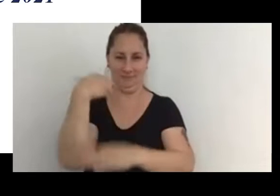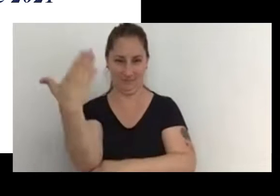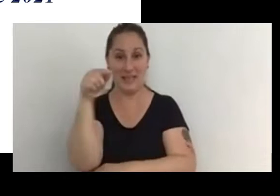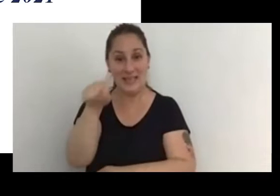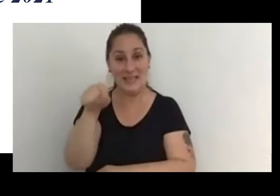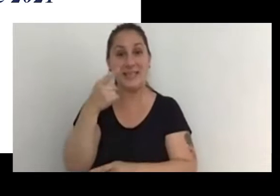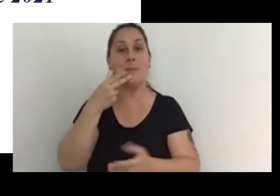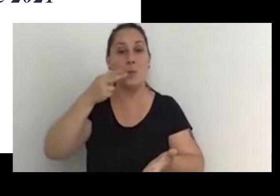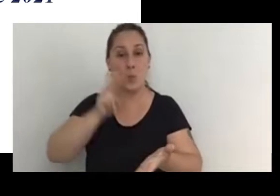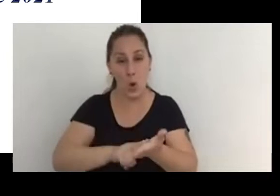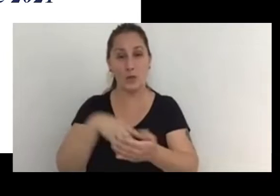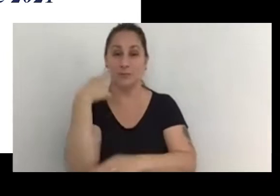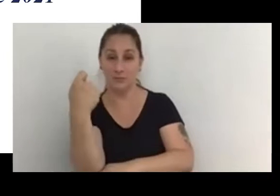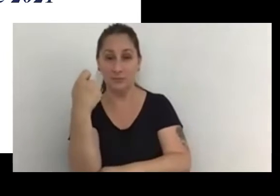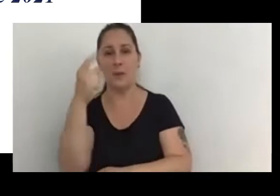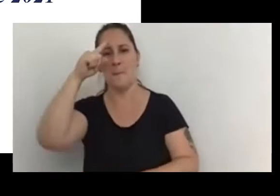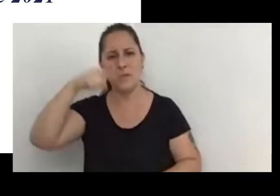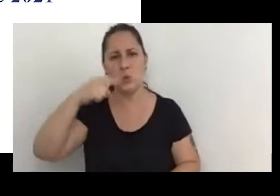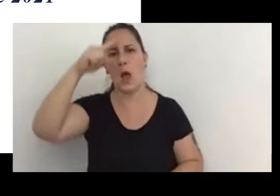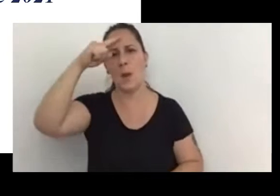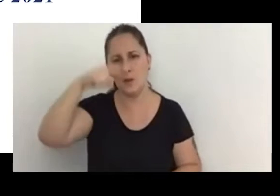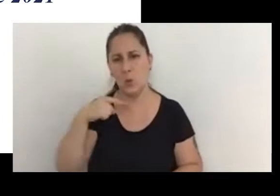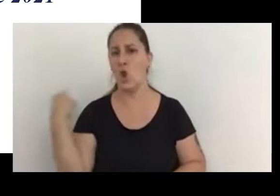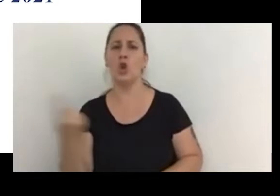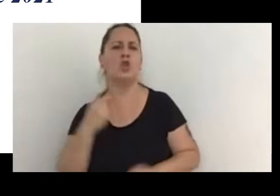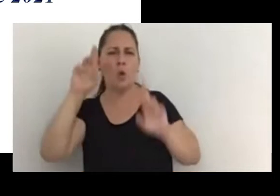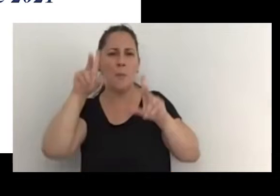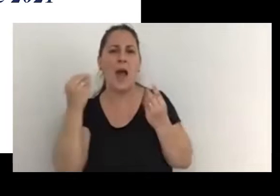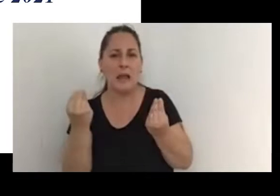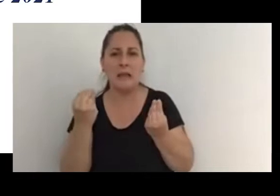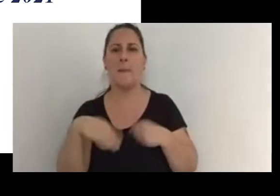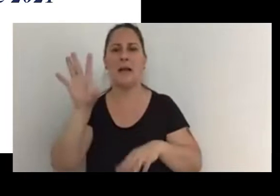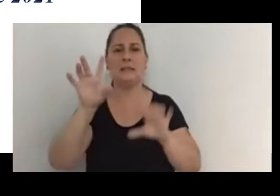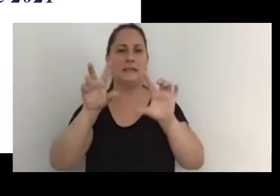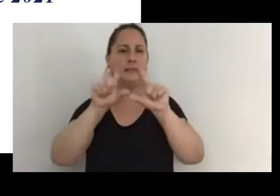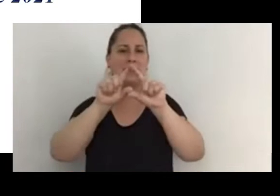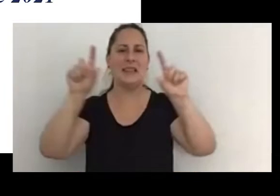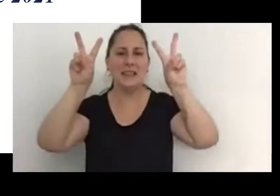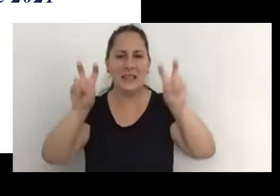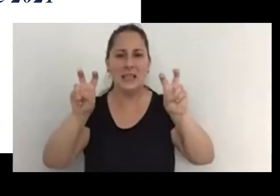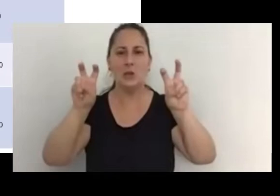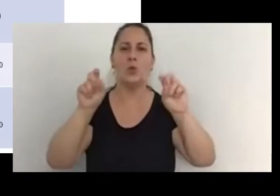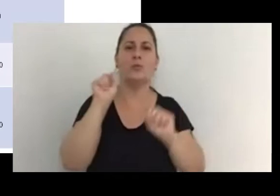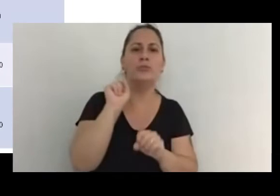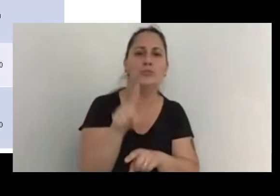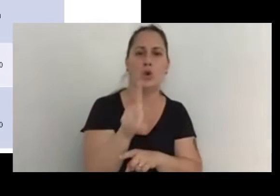que hacemos es presentarles los cortes, en esta oportunidad, de octubre a